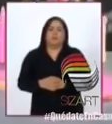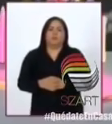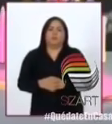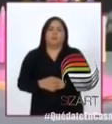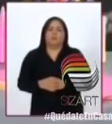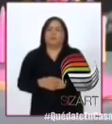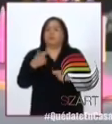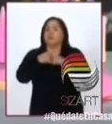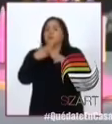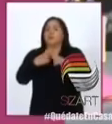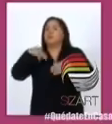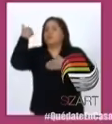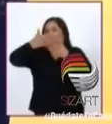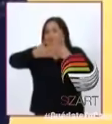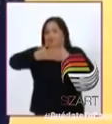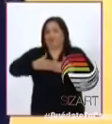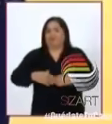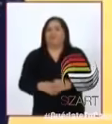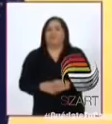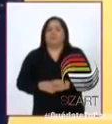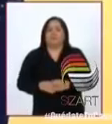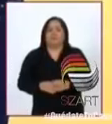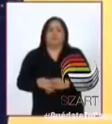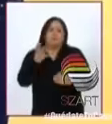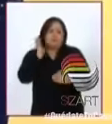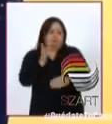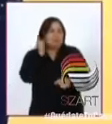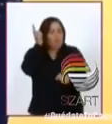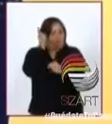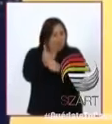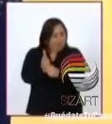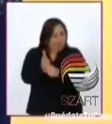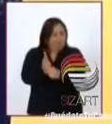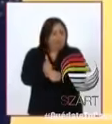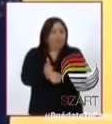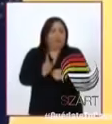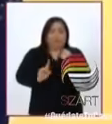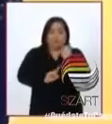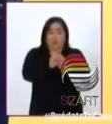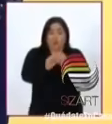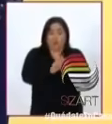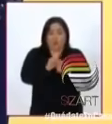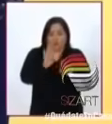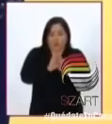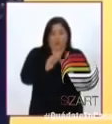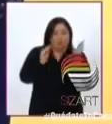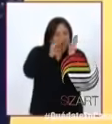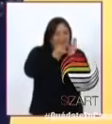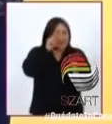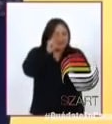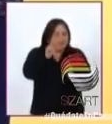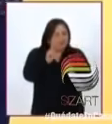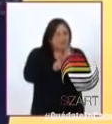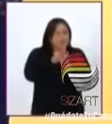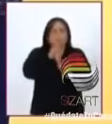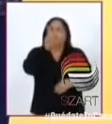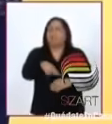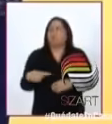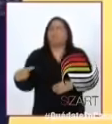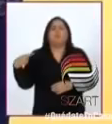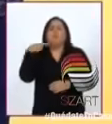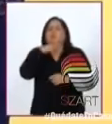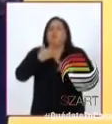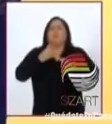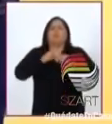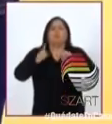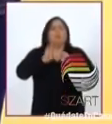¡Hasta la próxima! Como pudieron darse cuenta, los problemas planteados en el video se resolvieron de distintas